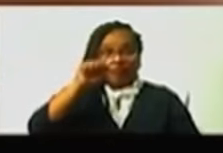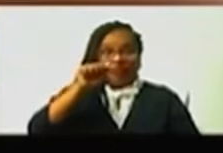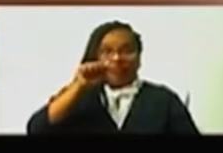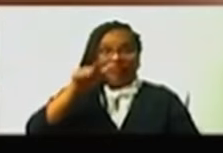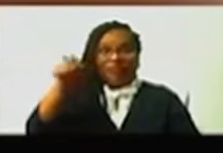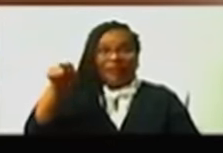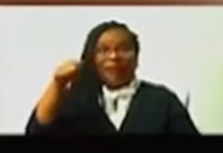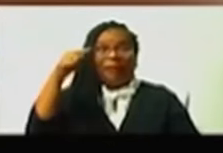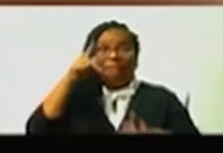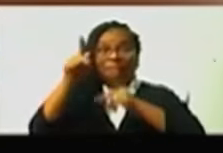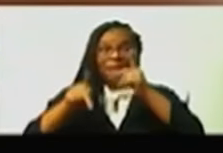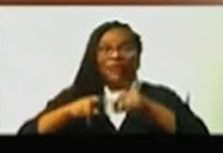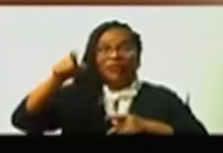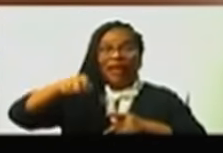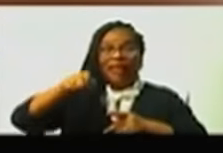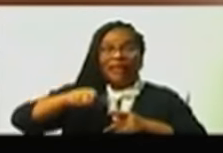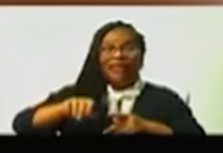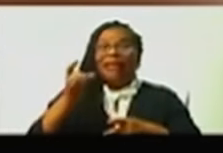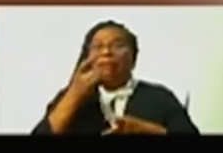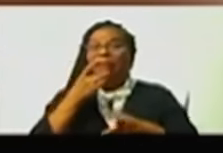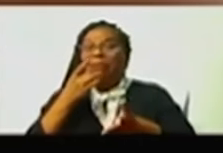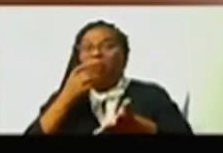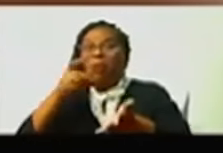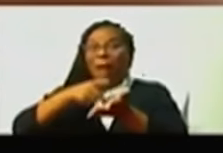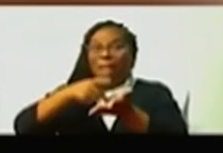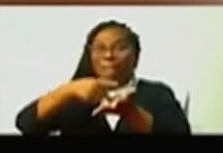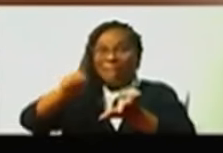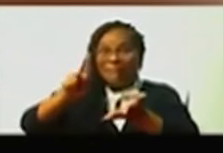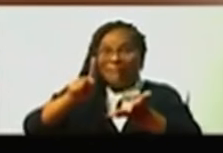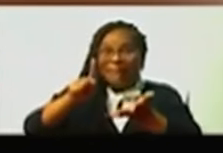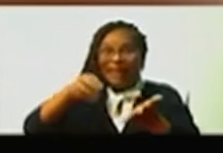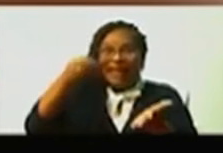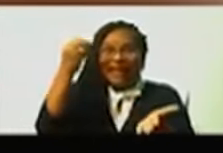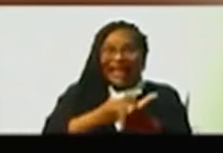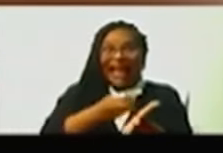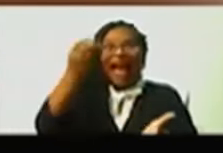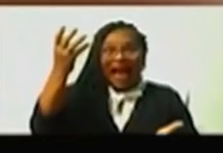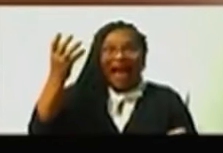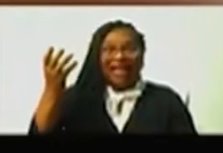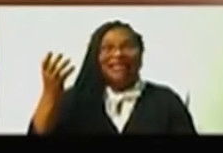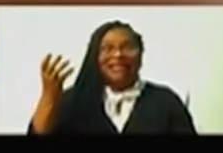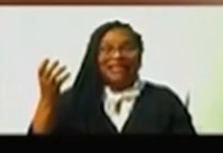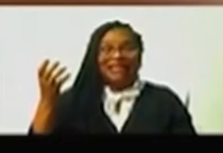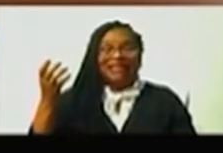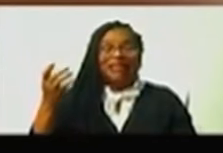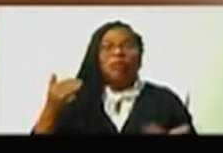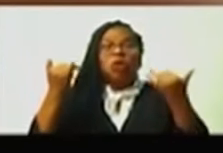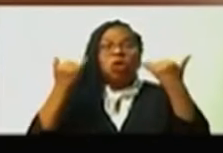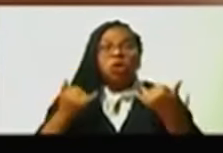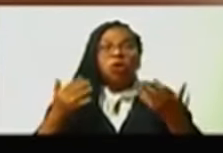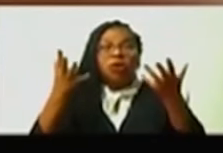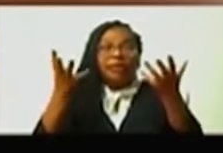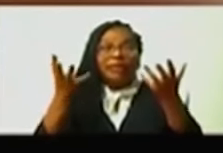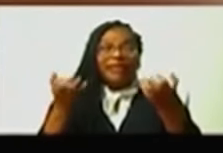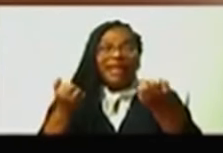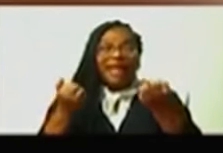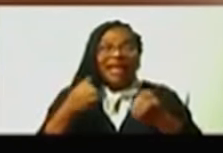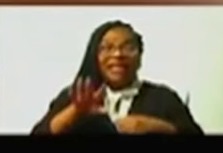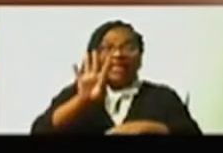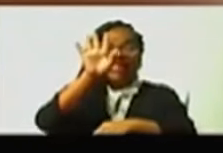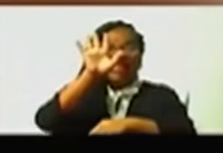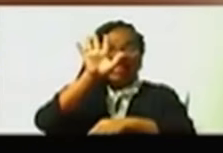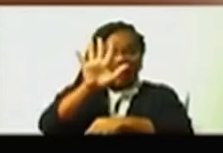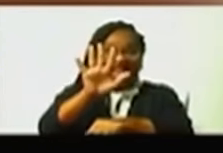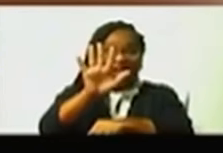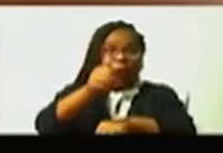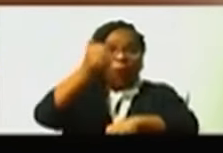en parte del mundo. Sin embargo, hoy quieren trasladar una planta que tienen que genera